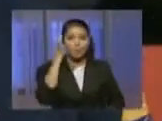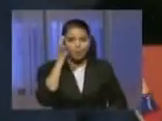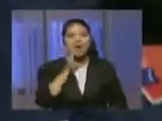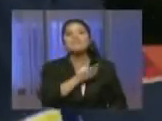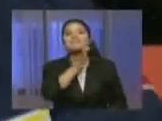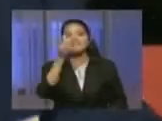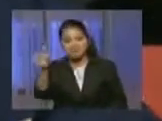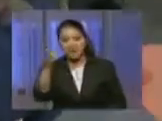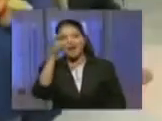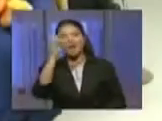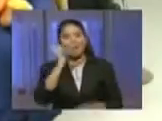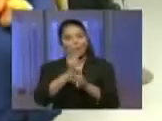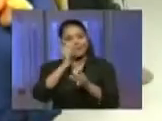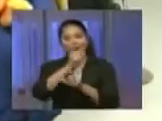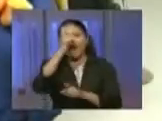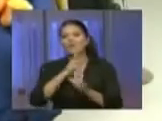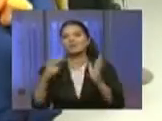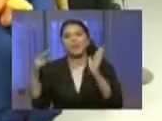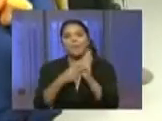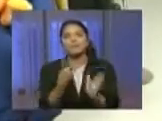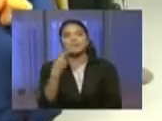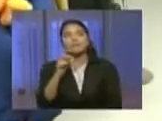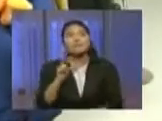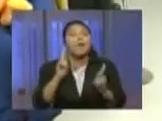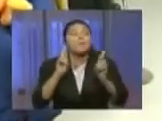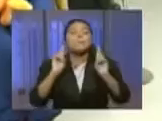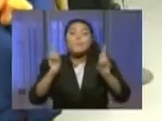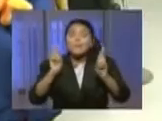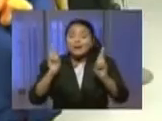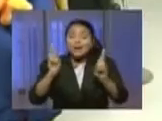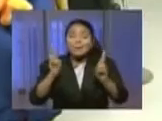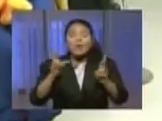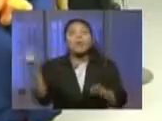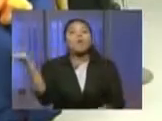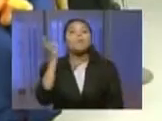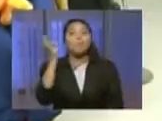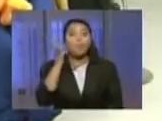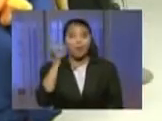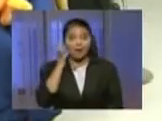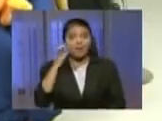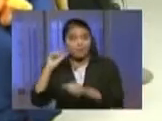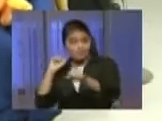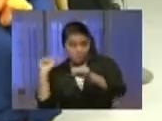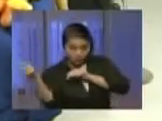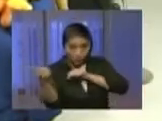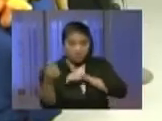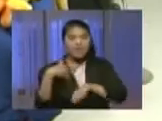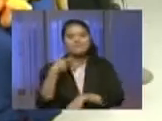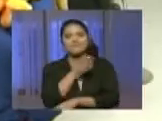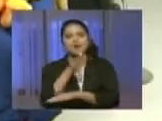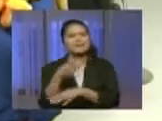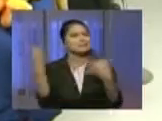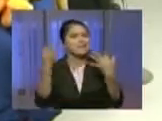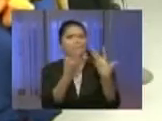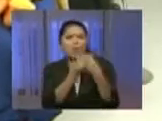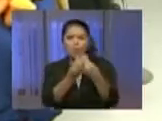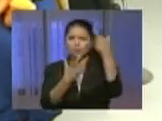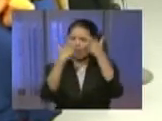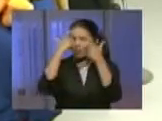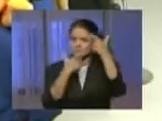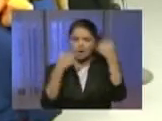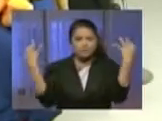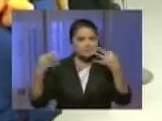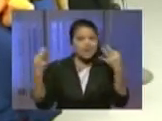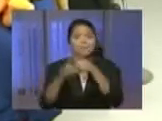2020 y nosotros aspiramos clasificar a nuestras muchachas del fúbol femenino que tanto acompañaron al comandante Chávez Pero igual el